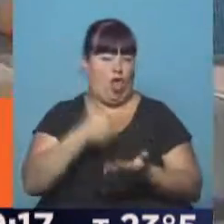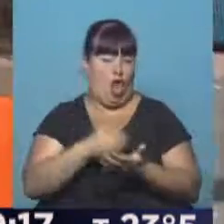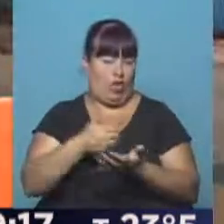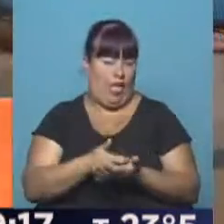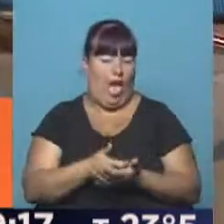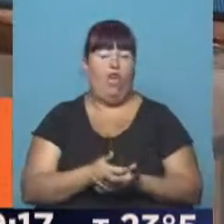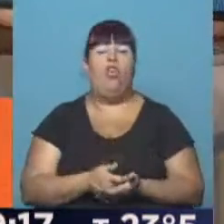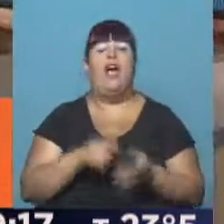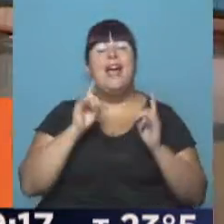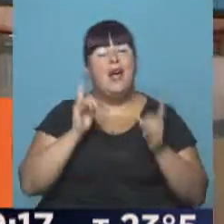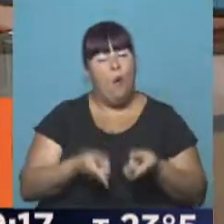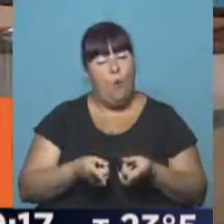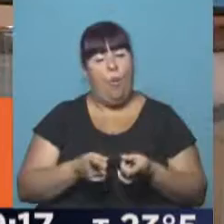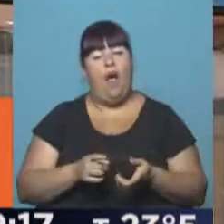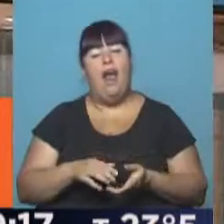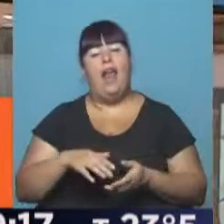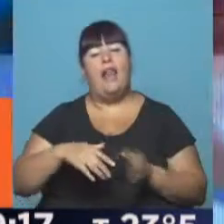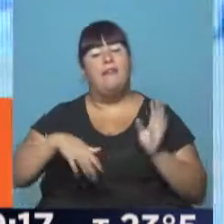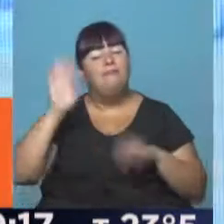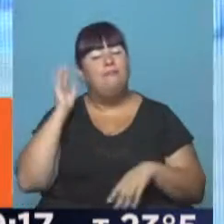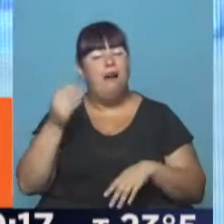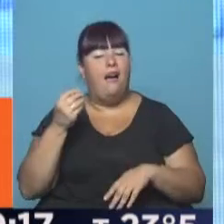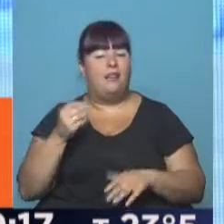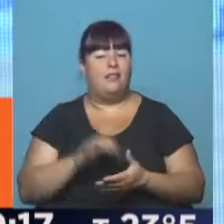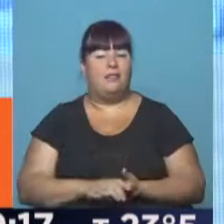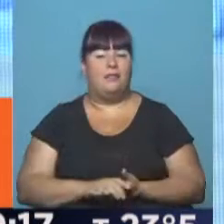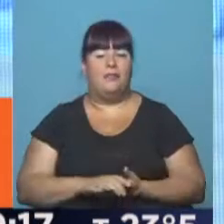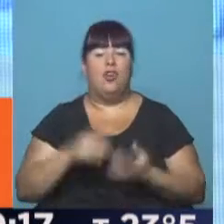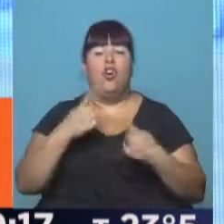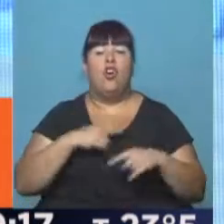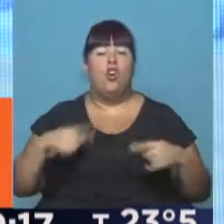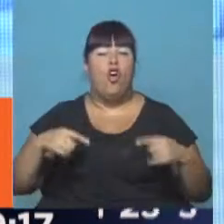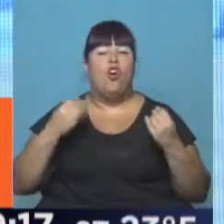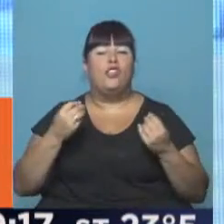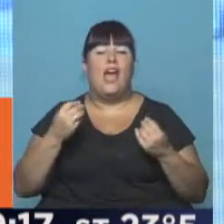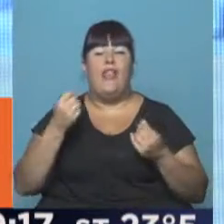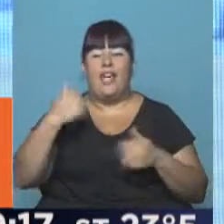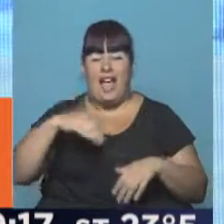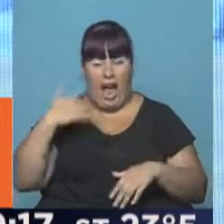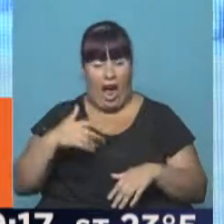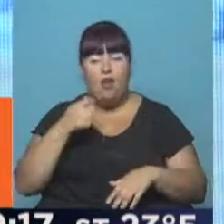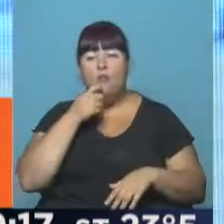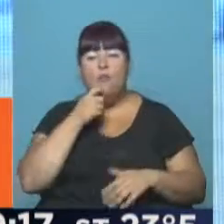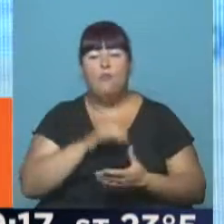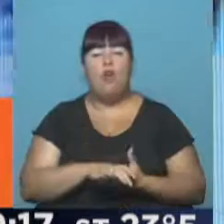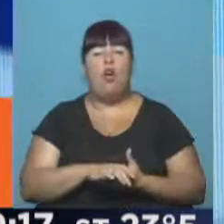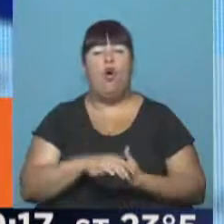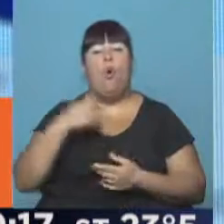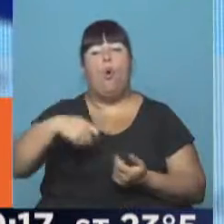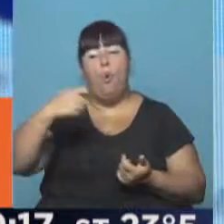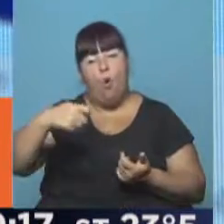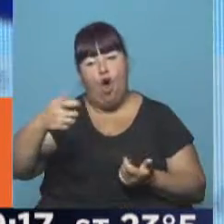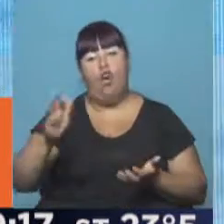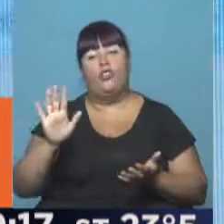sin embargo el impacto que tiene en los productos sobre todo etiqueta alto el tema de cuotas